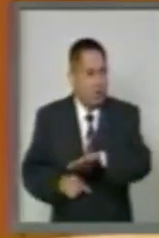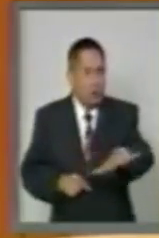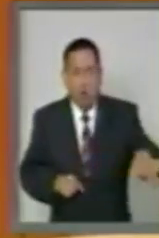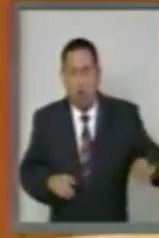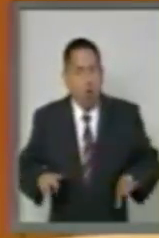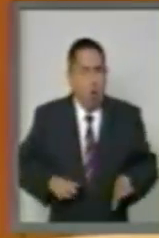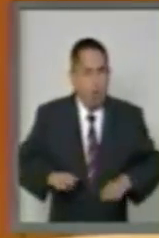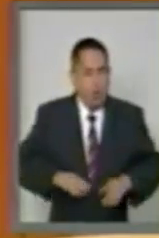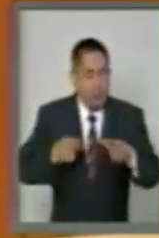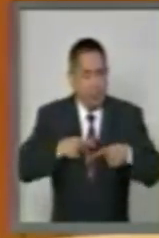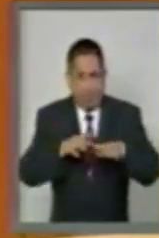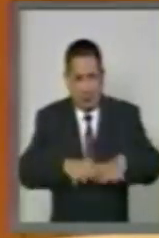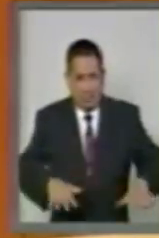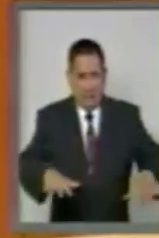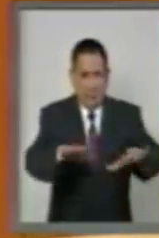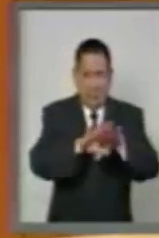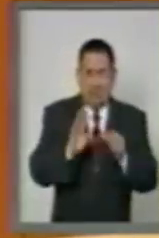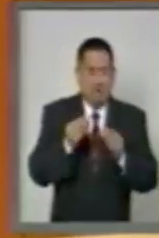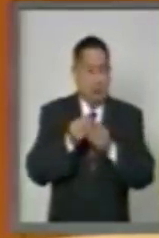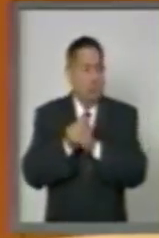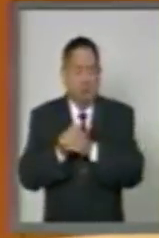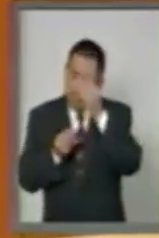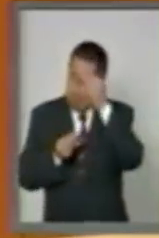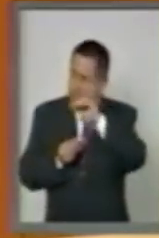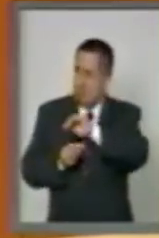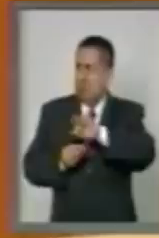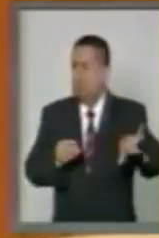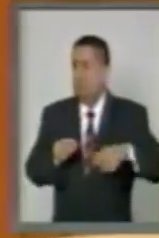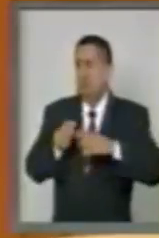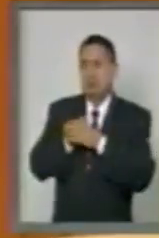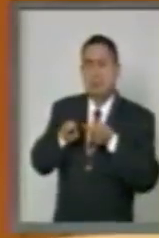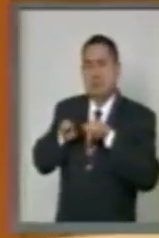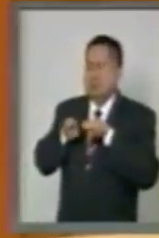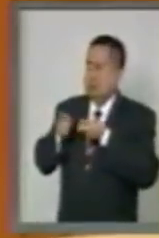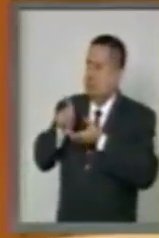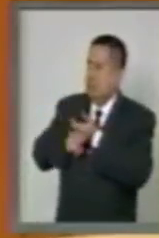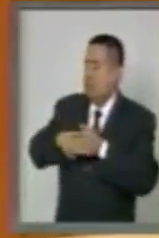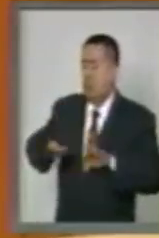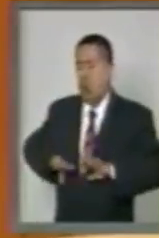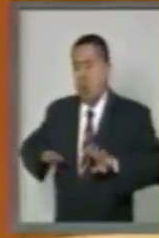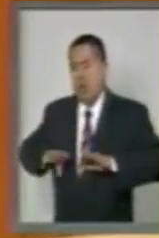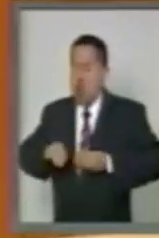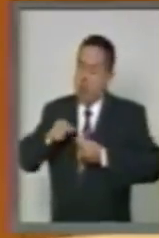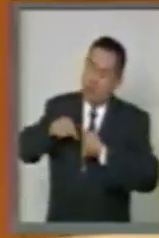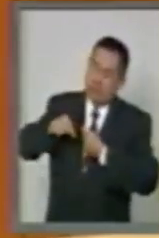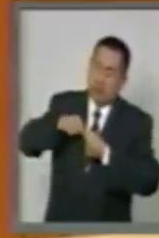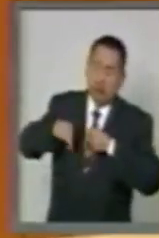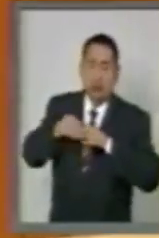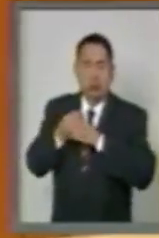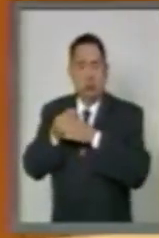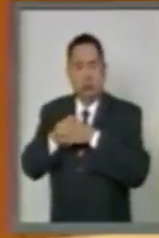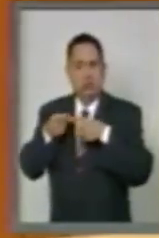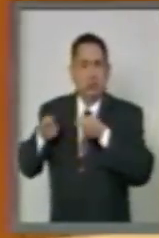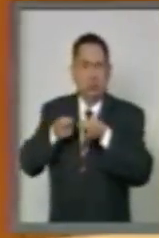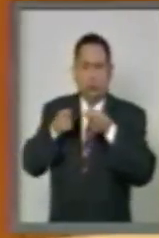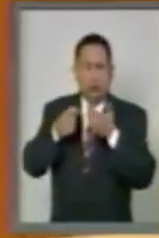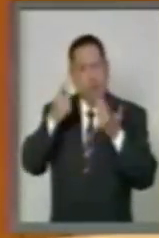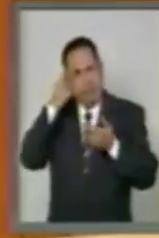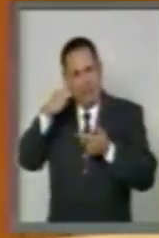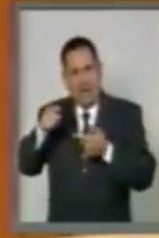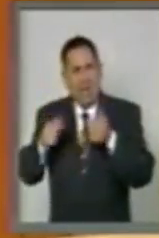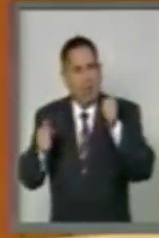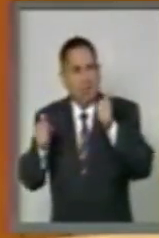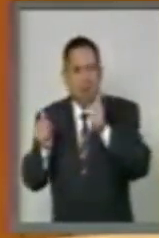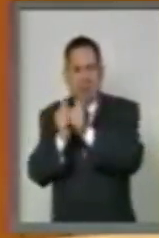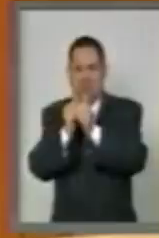la esencia de la política, porque han olvidado y han gobernado para los intereses económicos dominantes, hegemónicos,